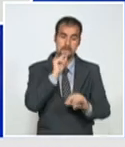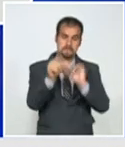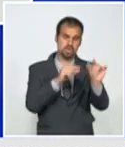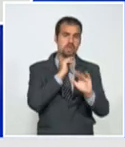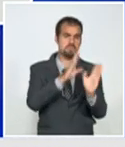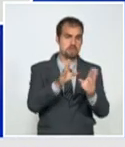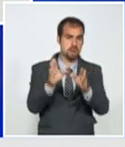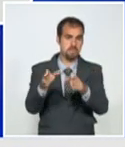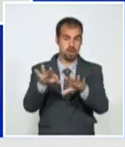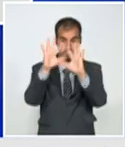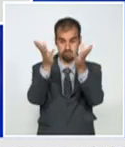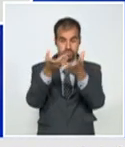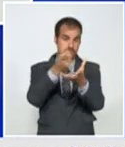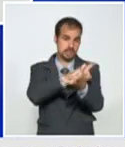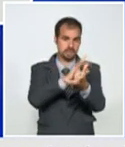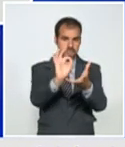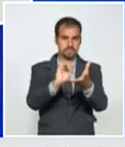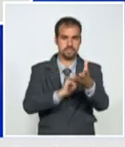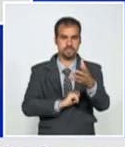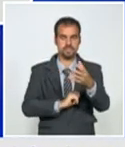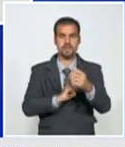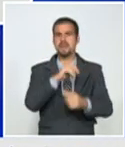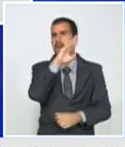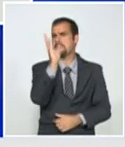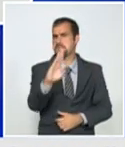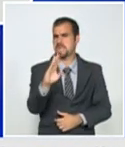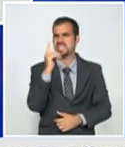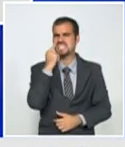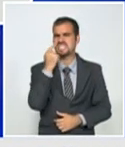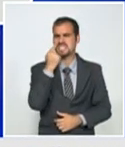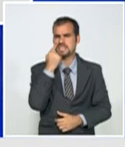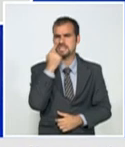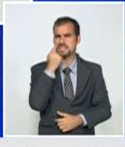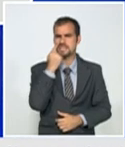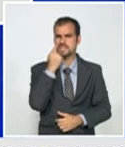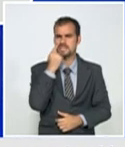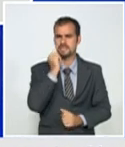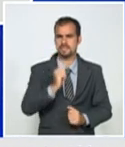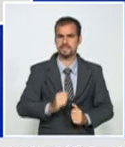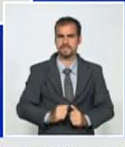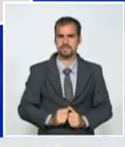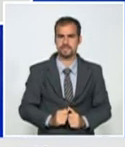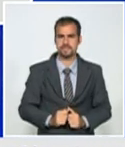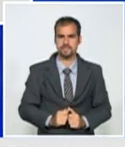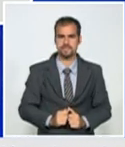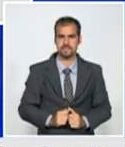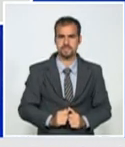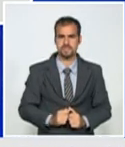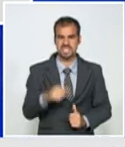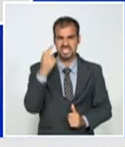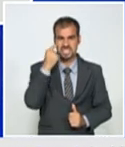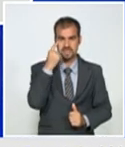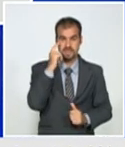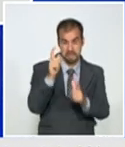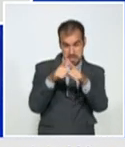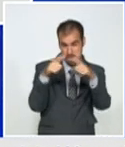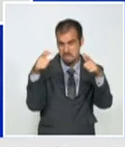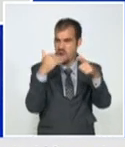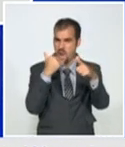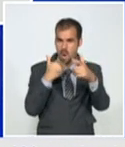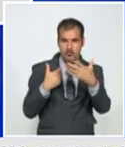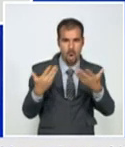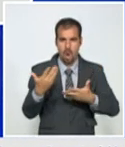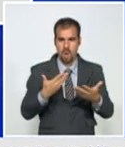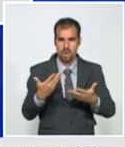Ayer, Brasil incrementado en forma mayor, se puede ver ahí